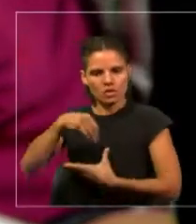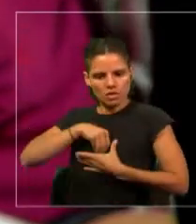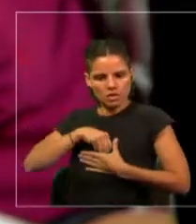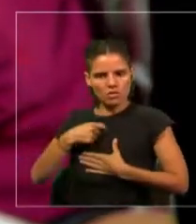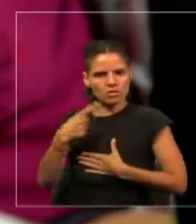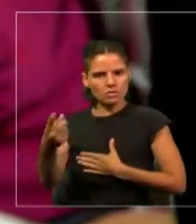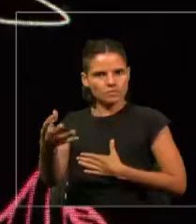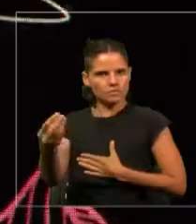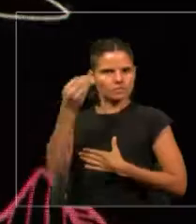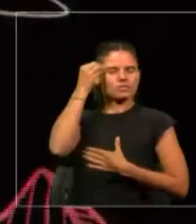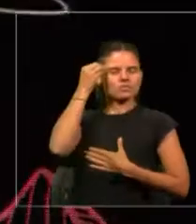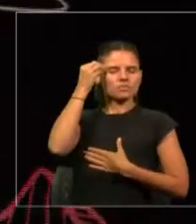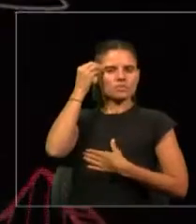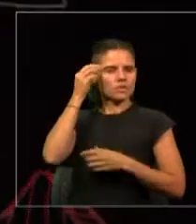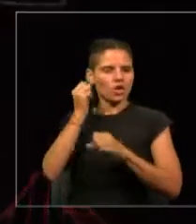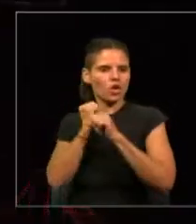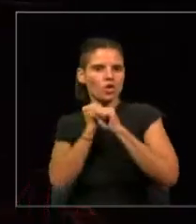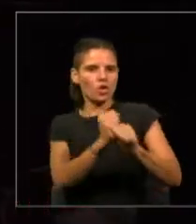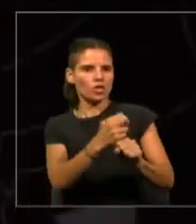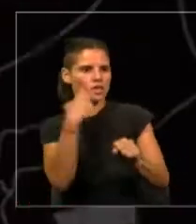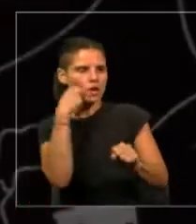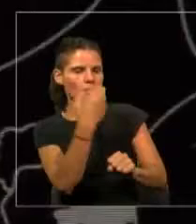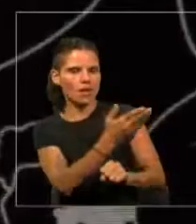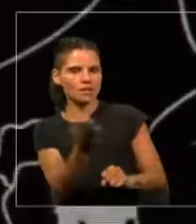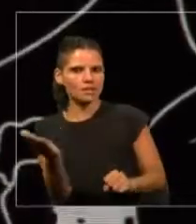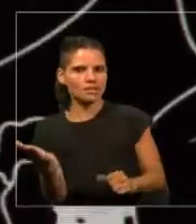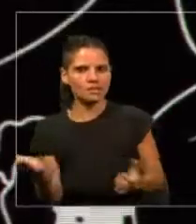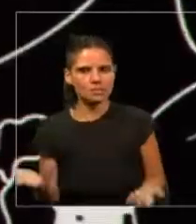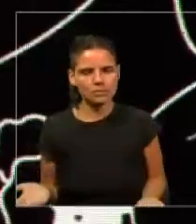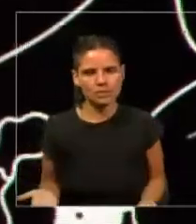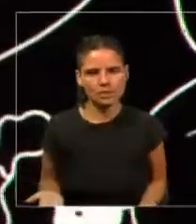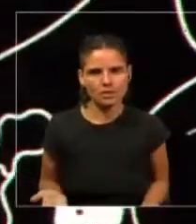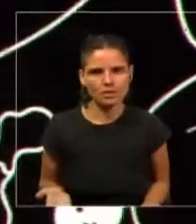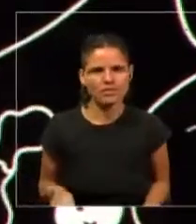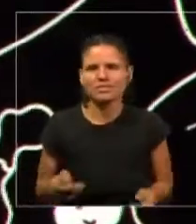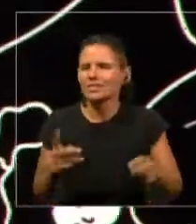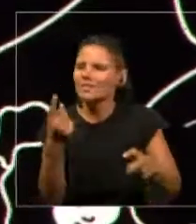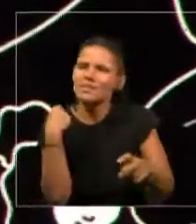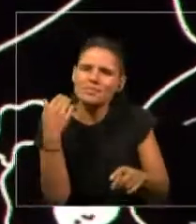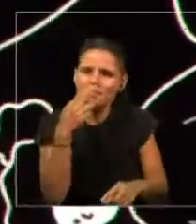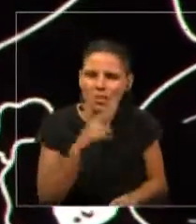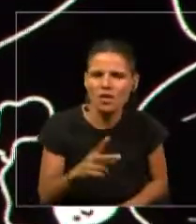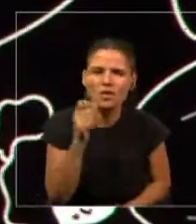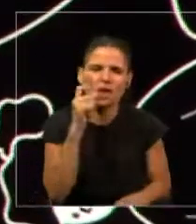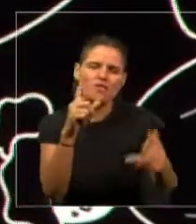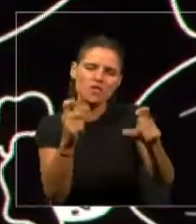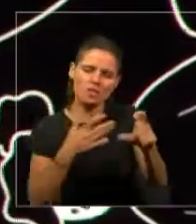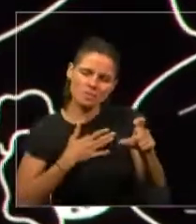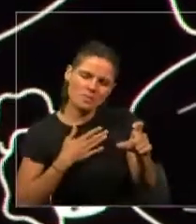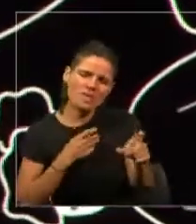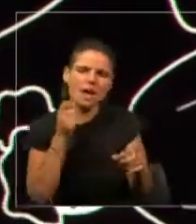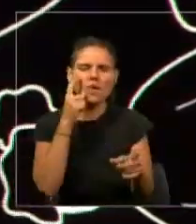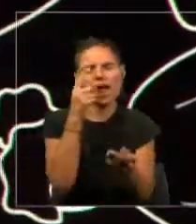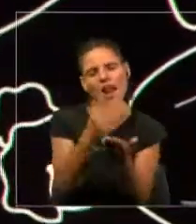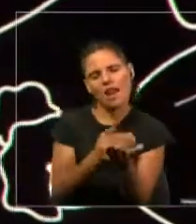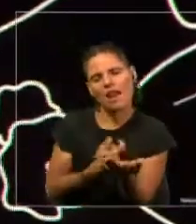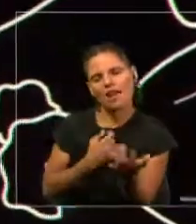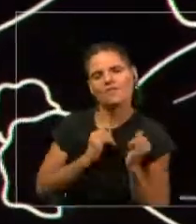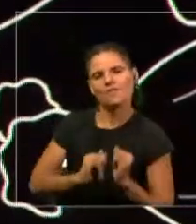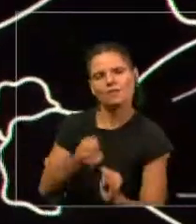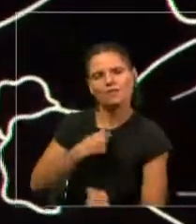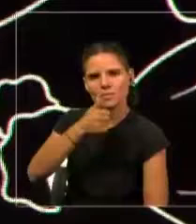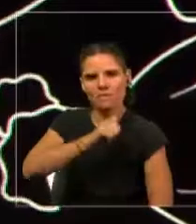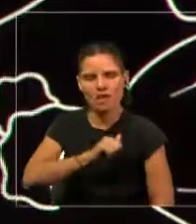introducen este antihumanismo radical. Más allá de los datos privados, de mis fotitos, de esto, del otro, debemos relativizar y